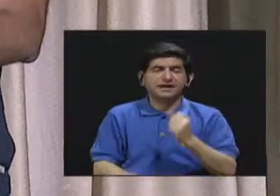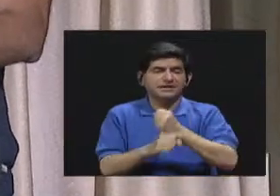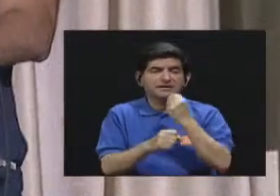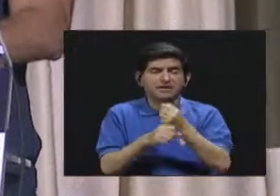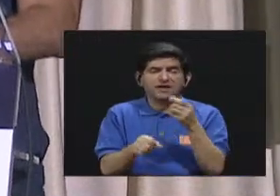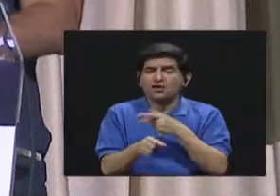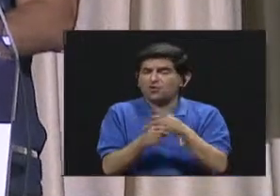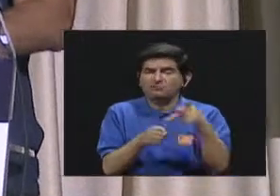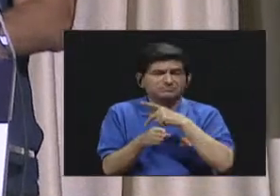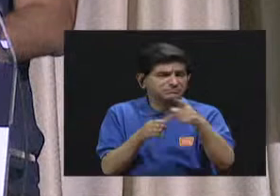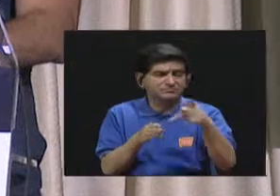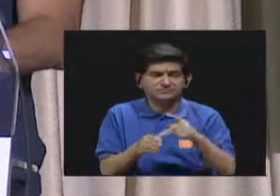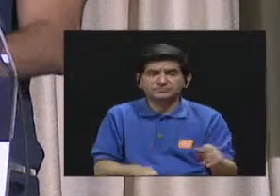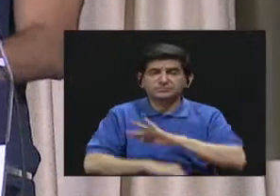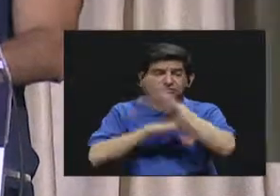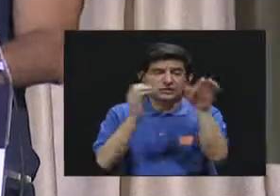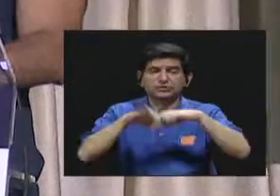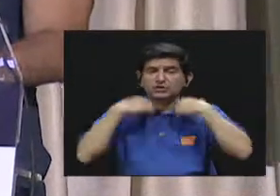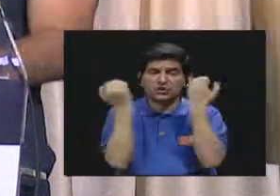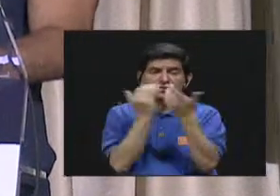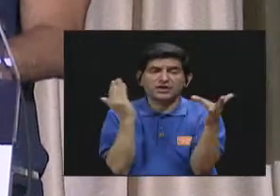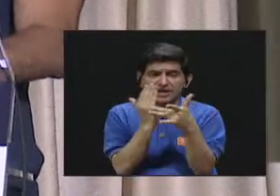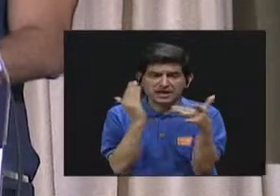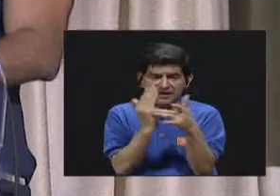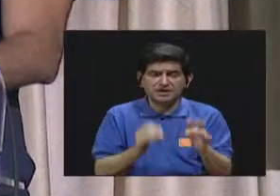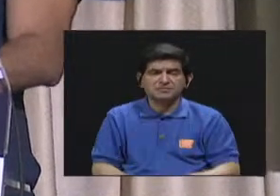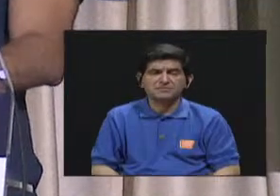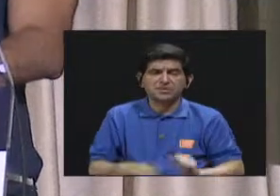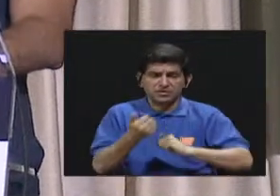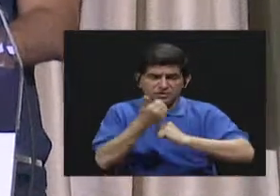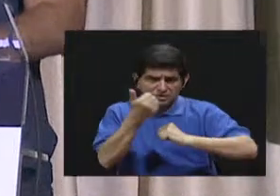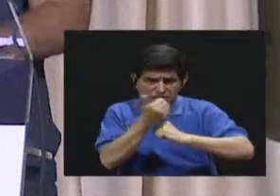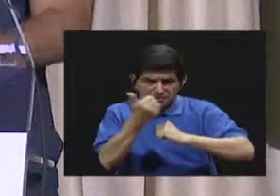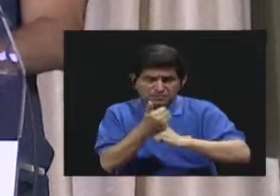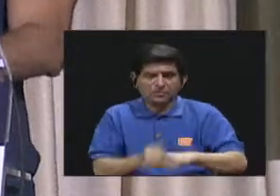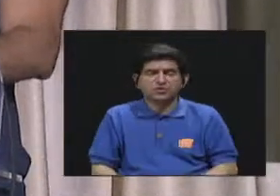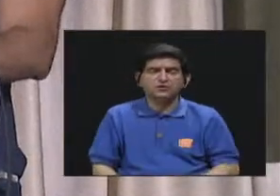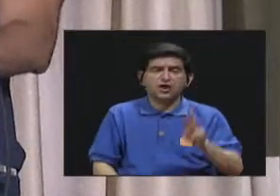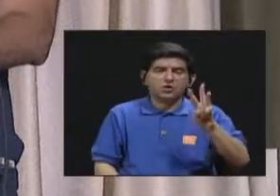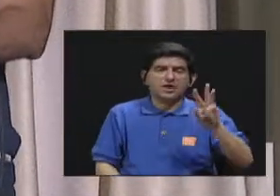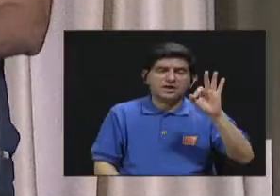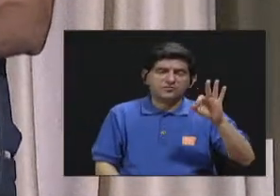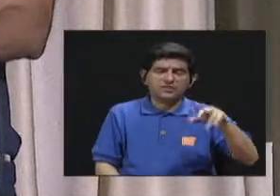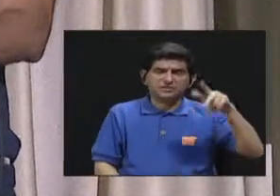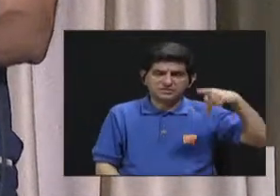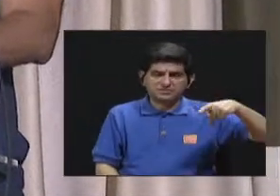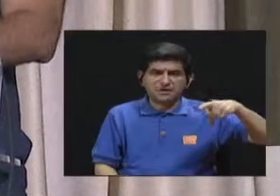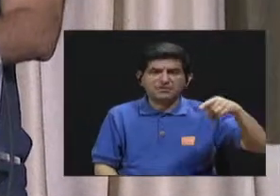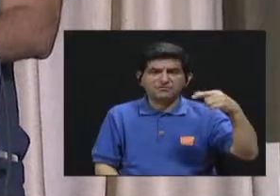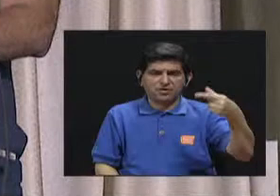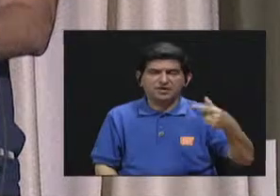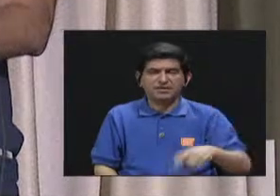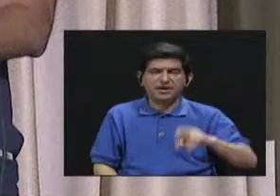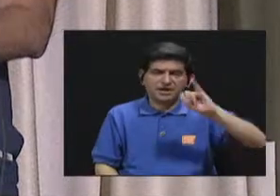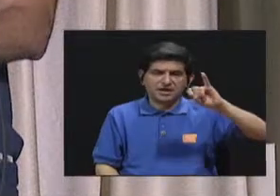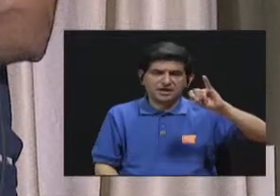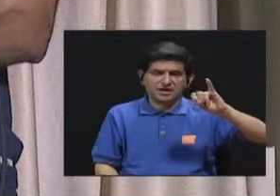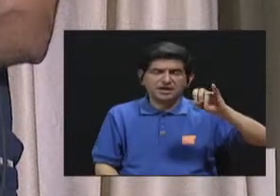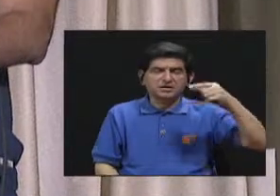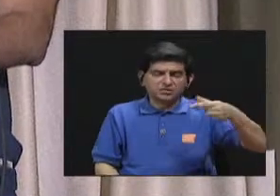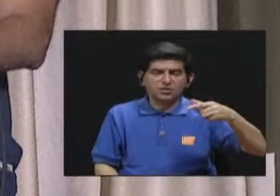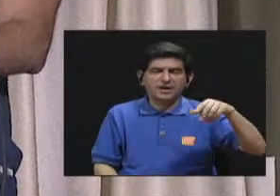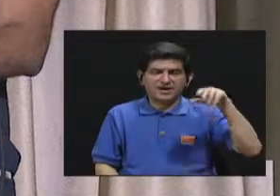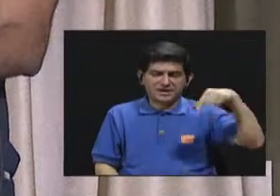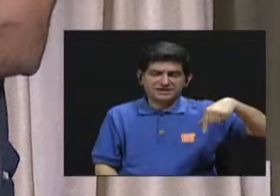trabajo y profesional de todo el equipo técnico de Grips y Gaffers de Willy Fuentes, Pablo Guevara, Roberto Valerio, Giovanni Quesada y